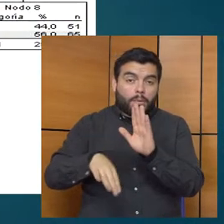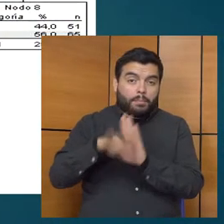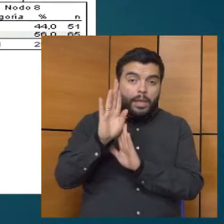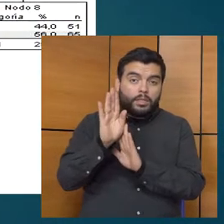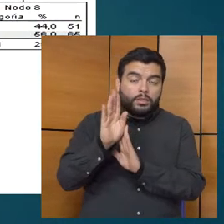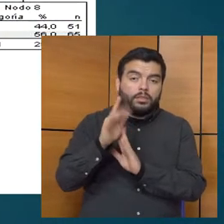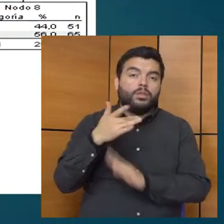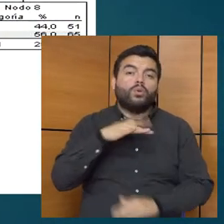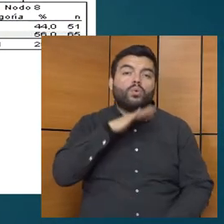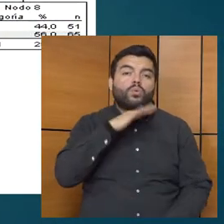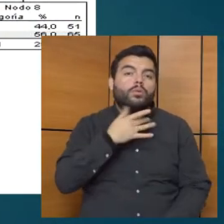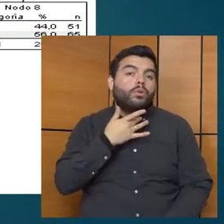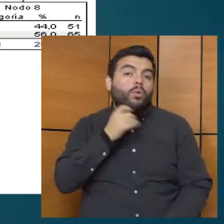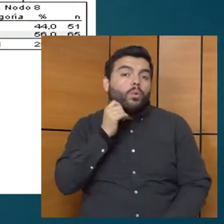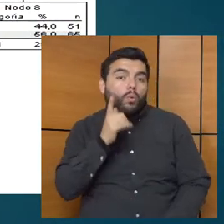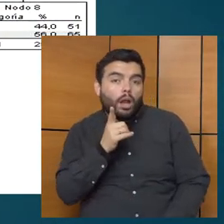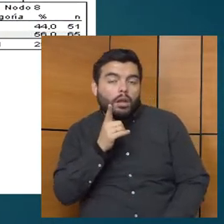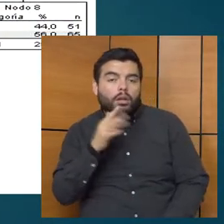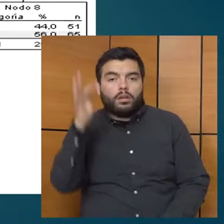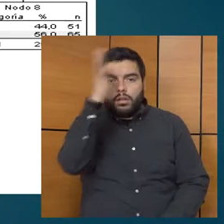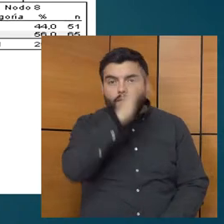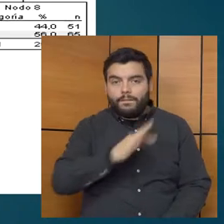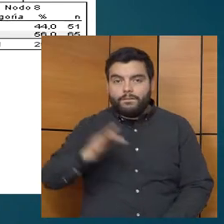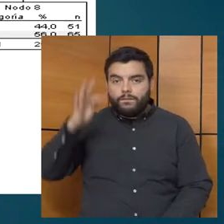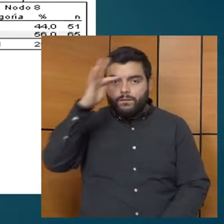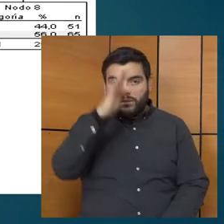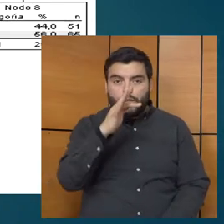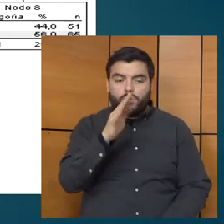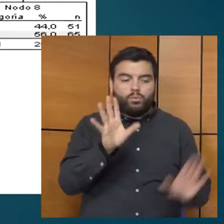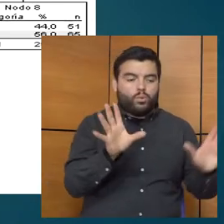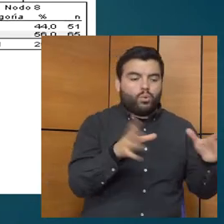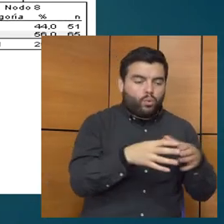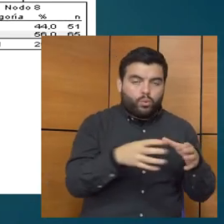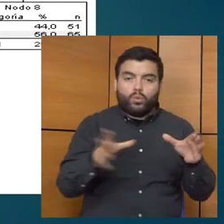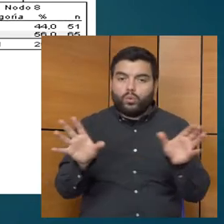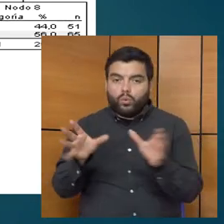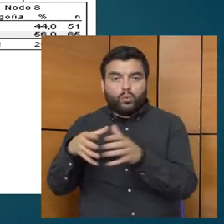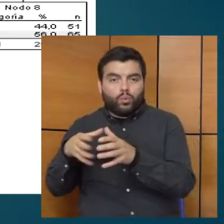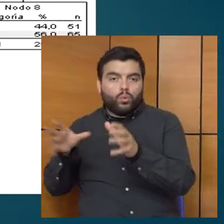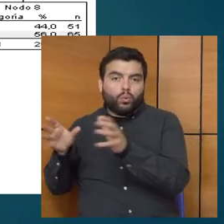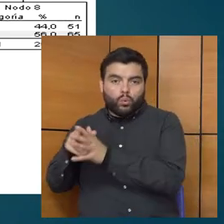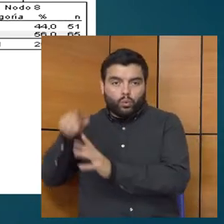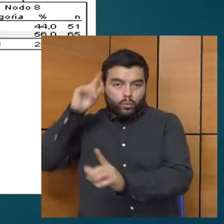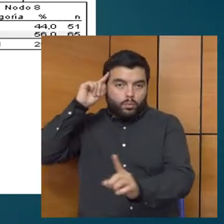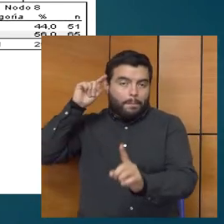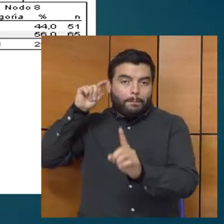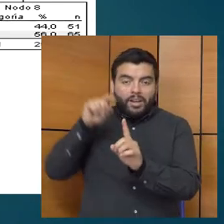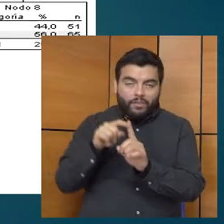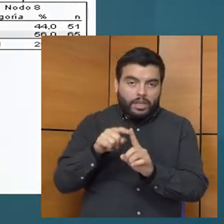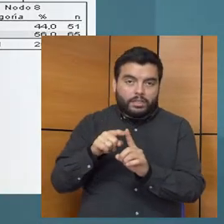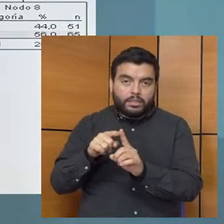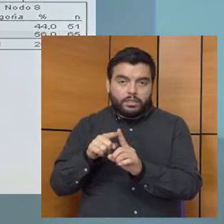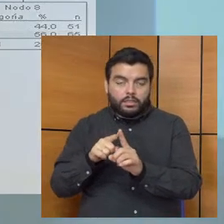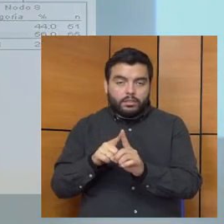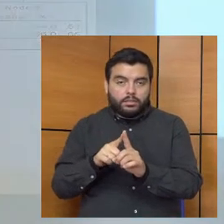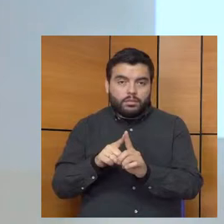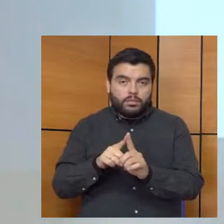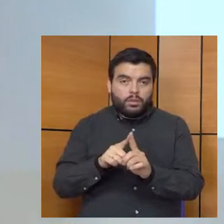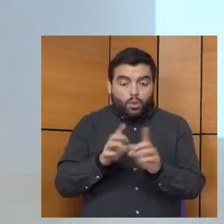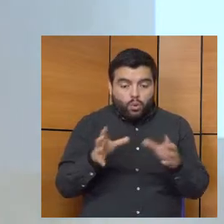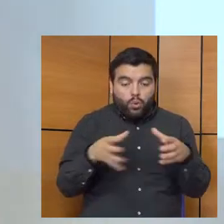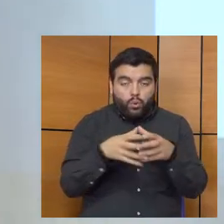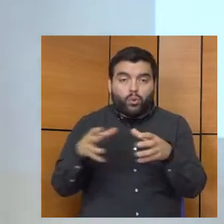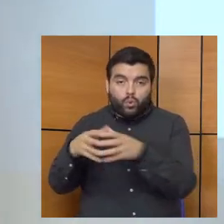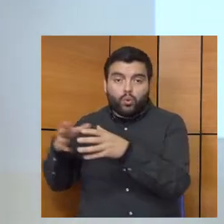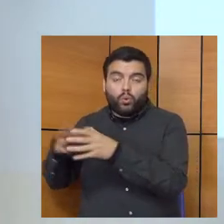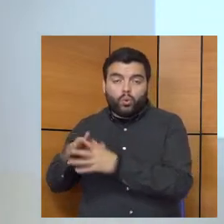mayoritariamente Facebook, lo que nos da una idea de que cada grupo etario tiene unas preferencias fundamentales sobre, o cada tipo de población mayor tiene